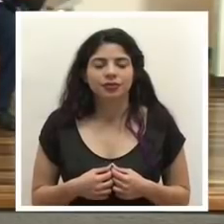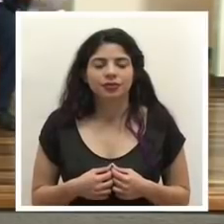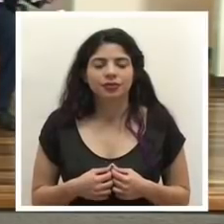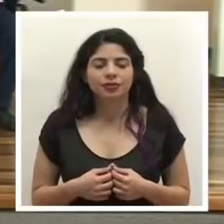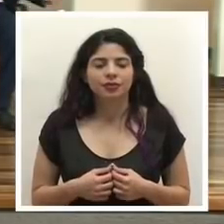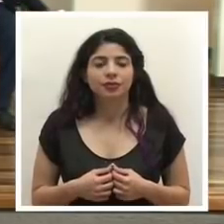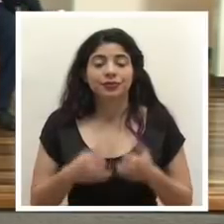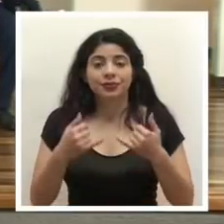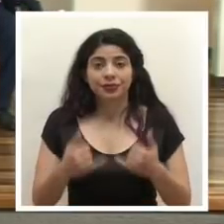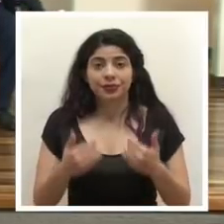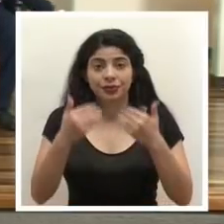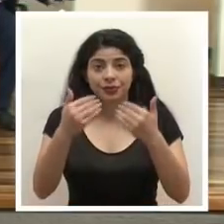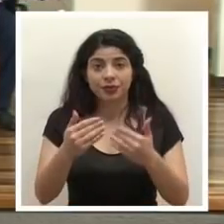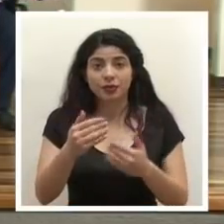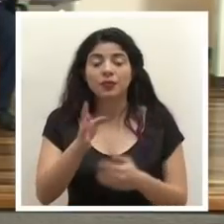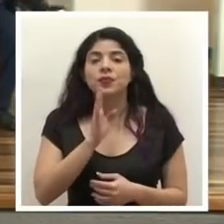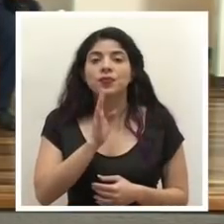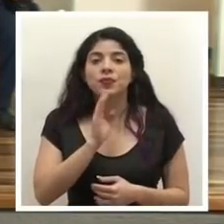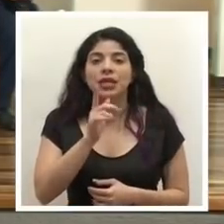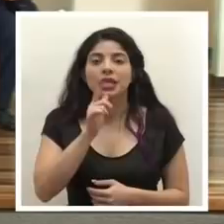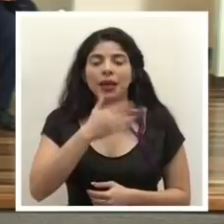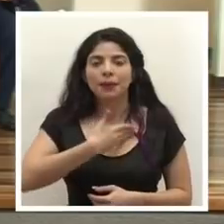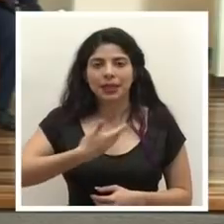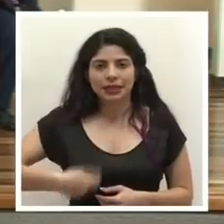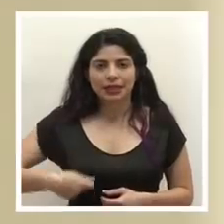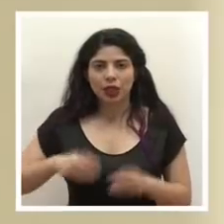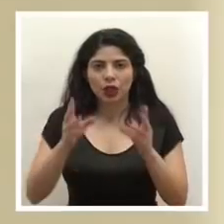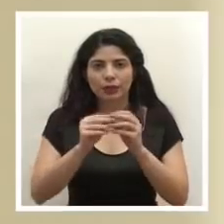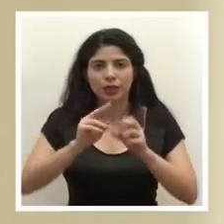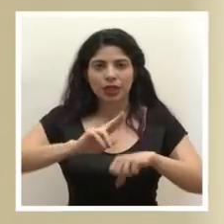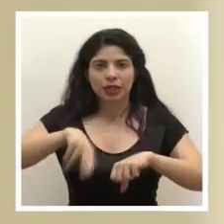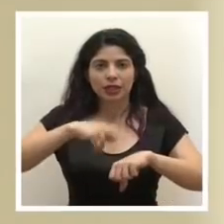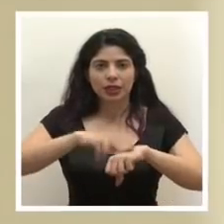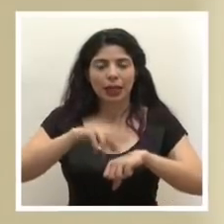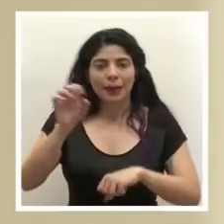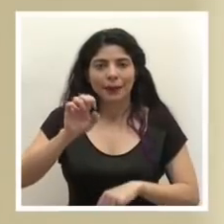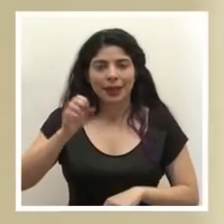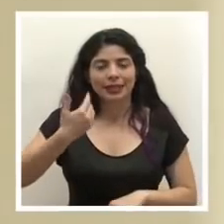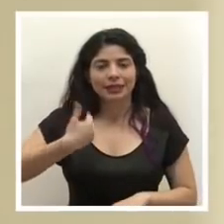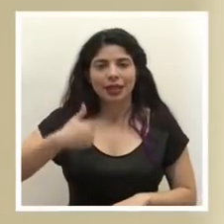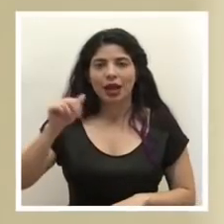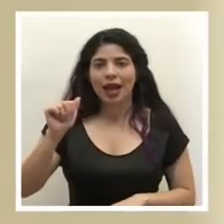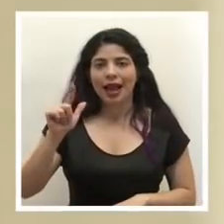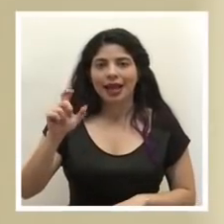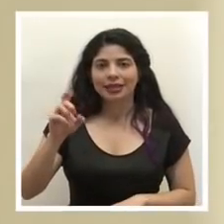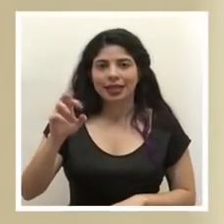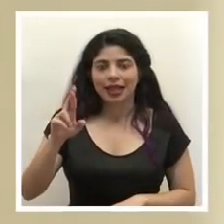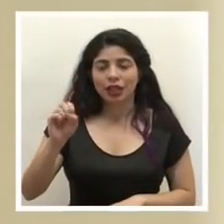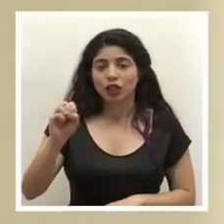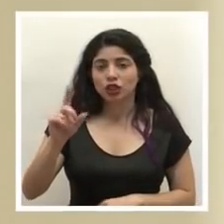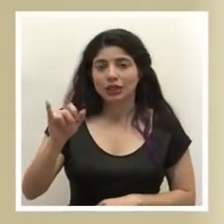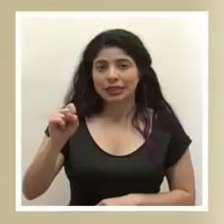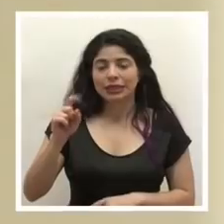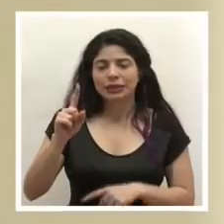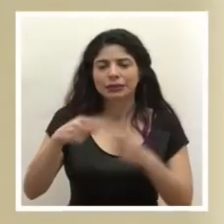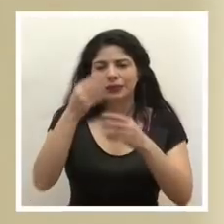A continuación cedemos el uso a la palabra del presidente de la Comisión Nacional de Emergencias el señor Alexander Solís quien